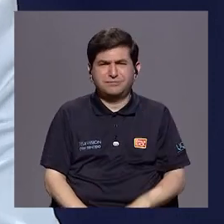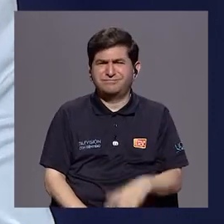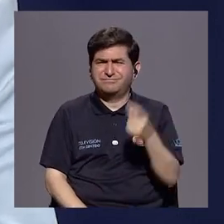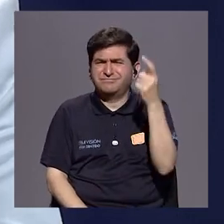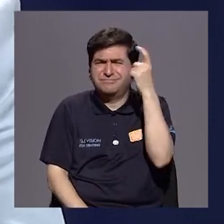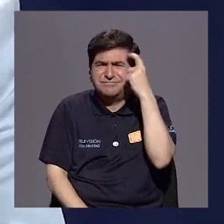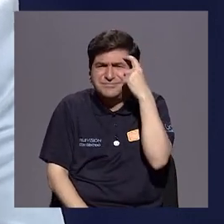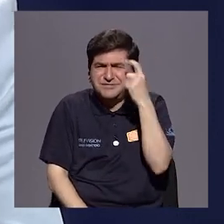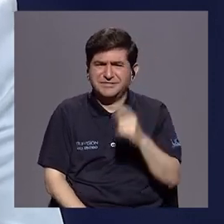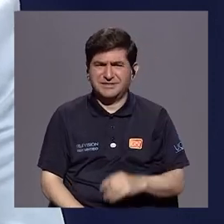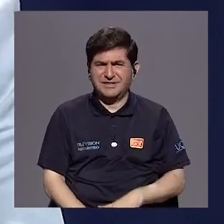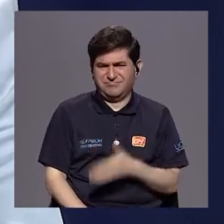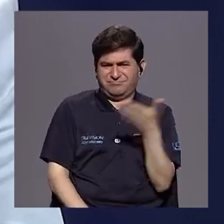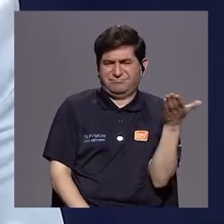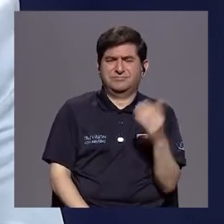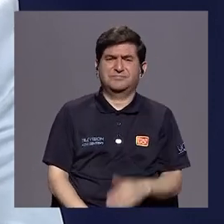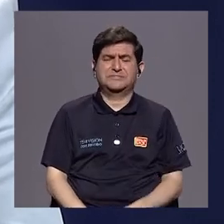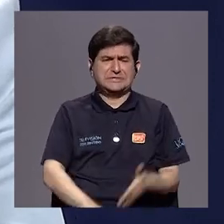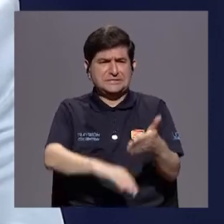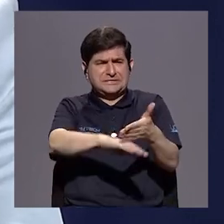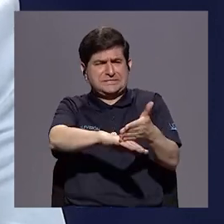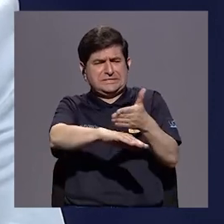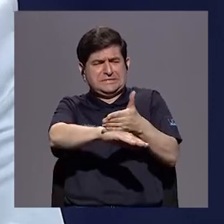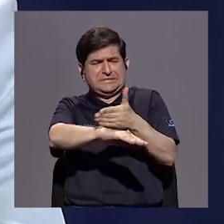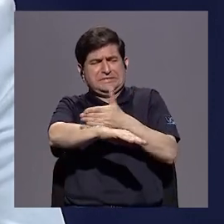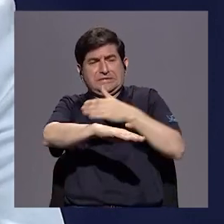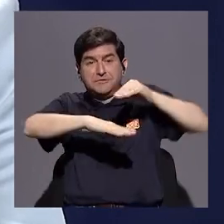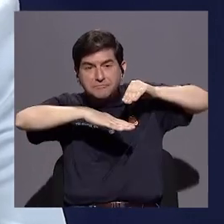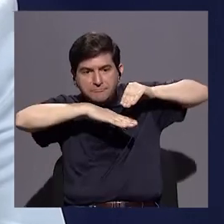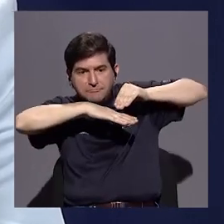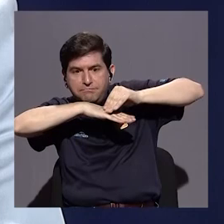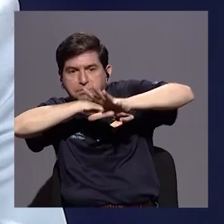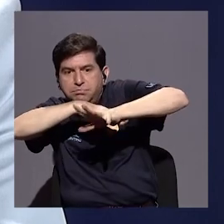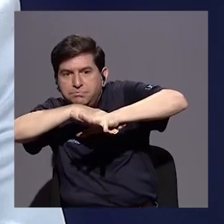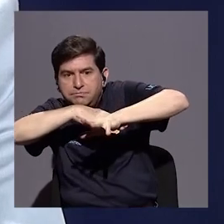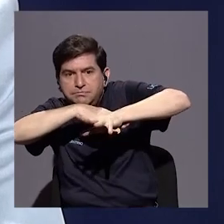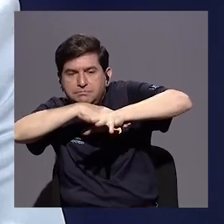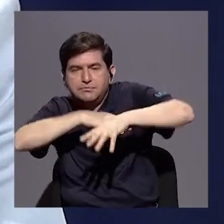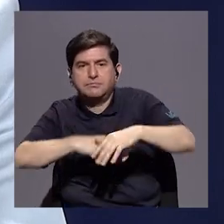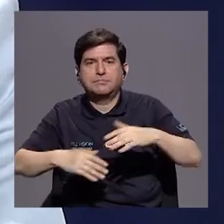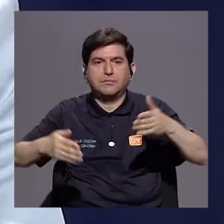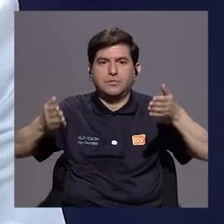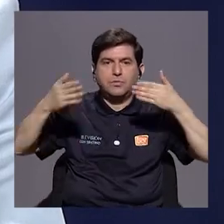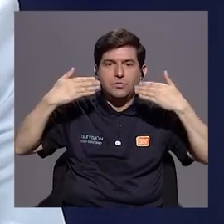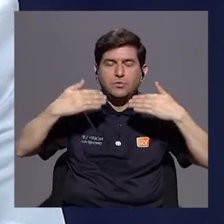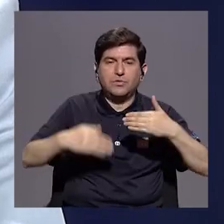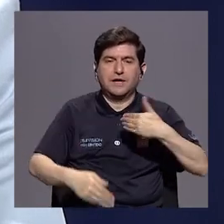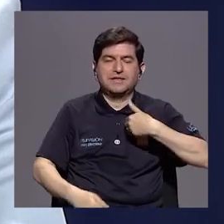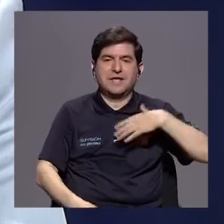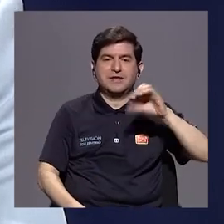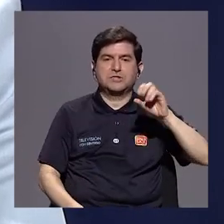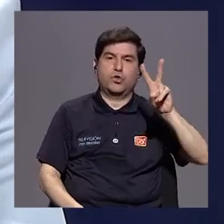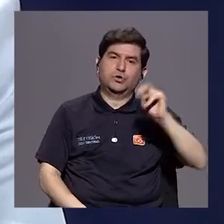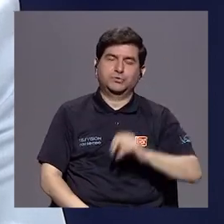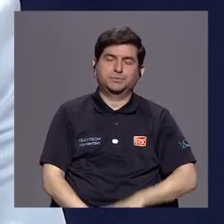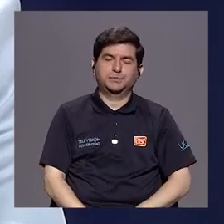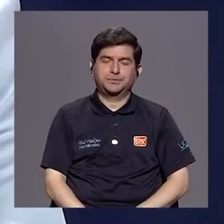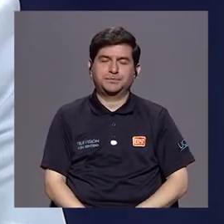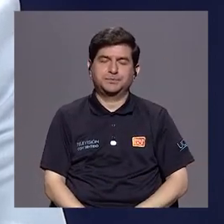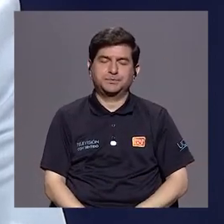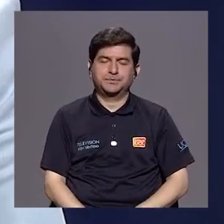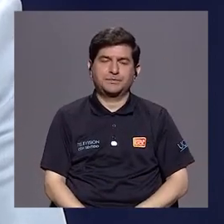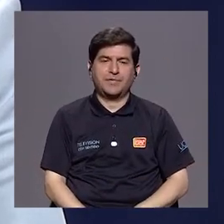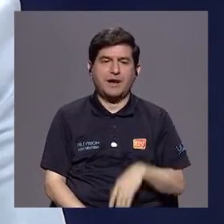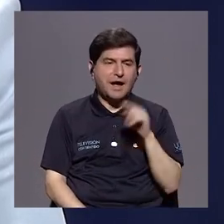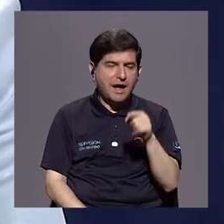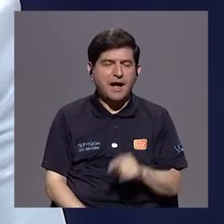la creciente el creciente efecto climático del carbón y entonces hay una